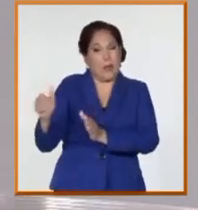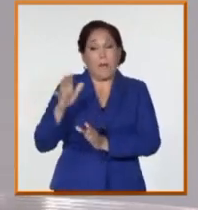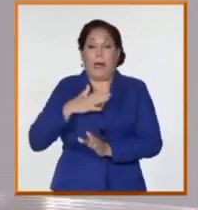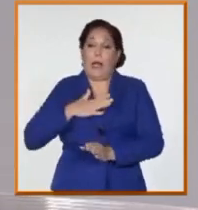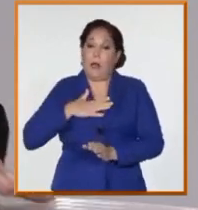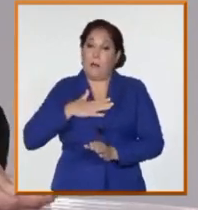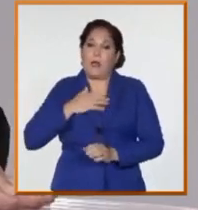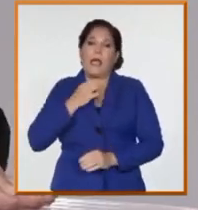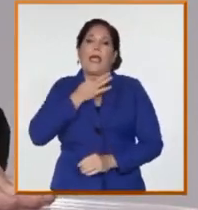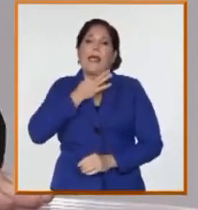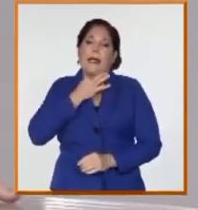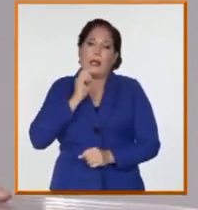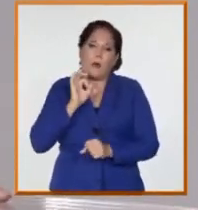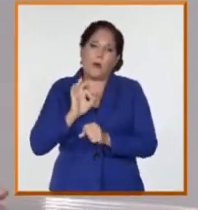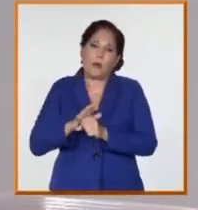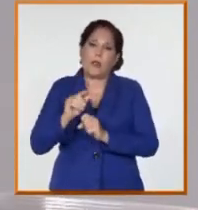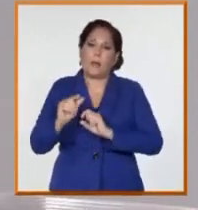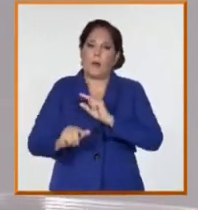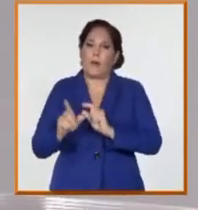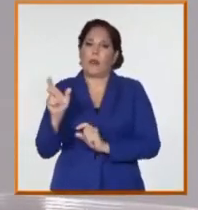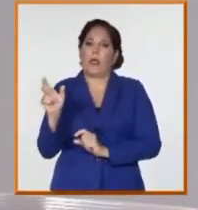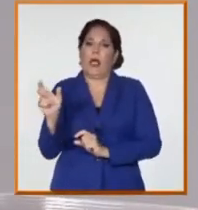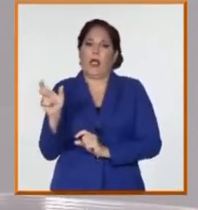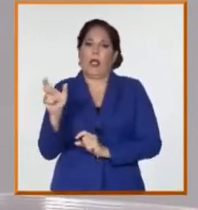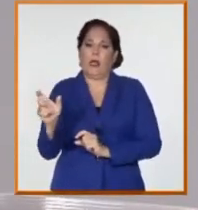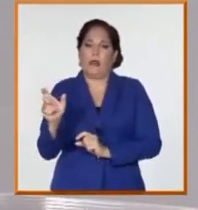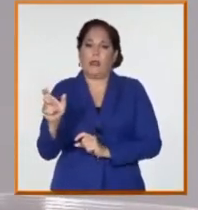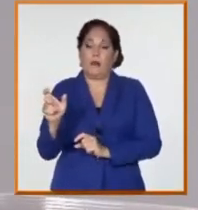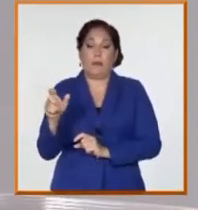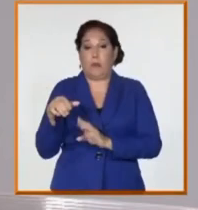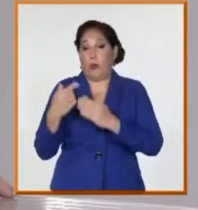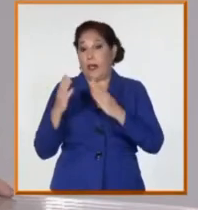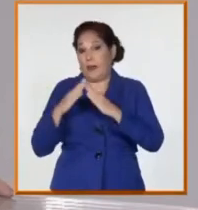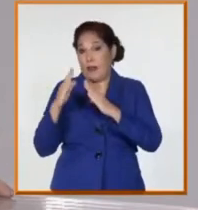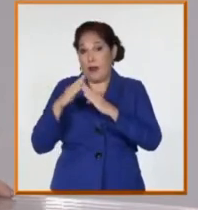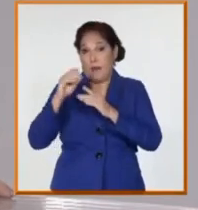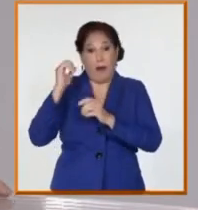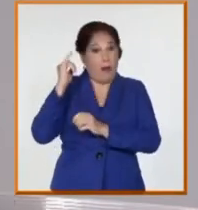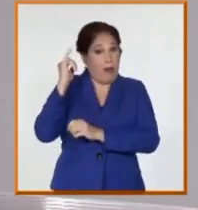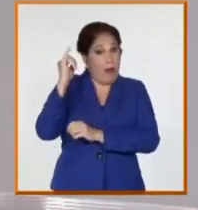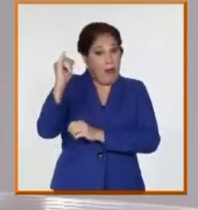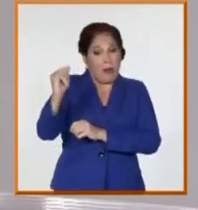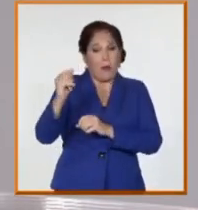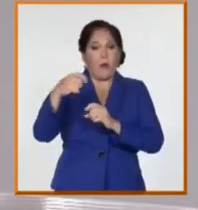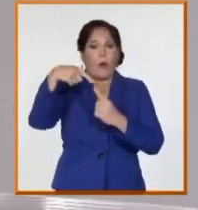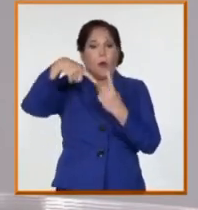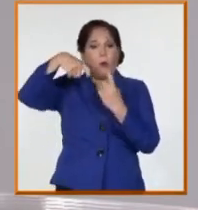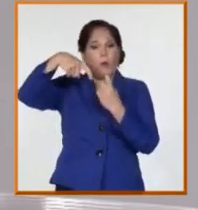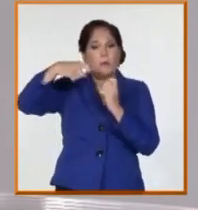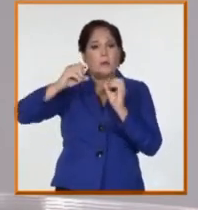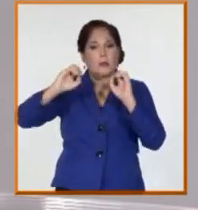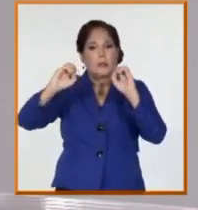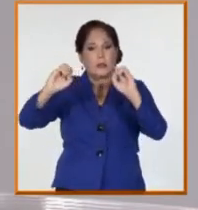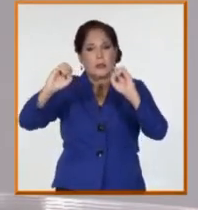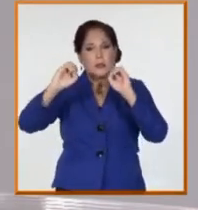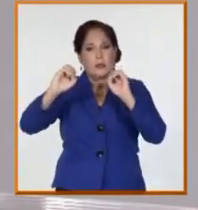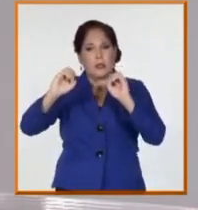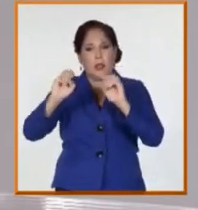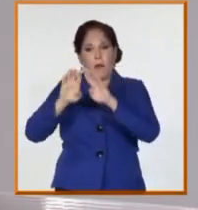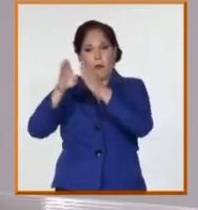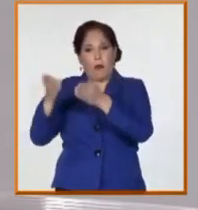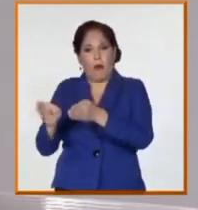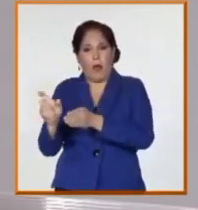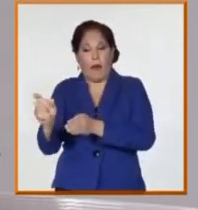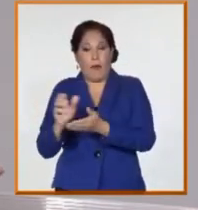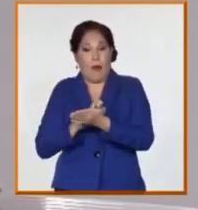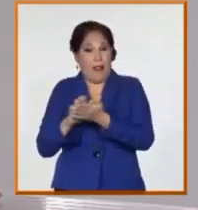más largo que vive en lugares donde Sí no hay conectividad no existe cajero no